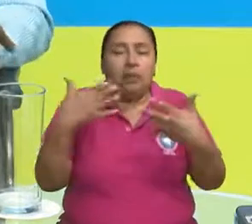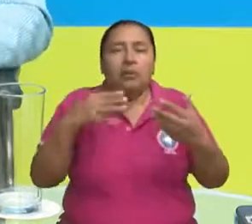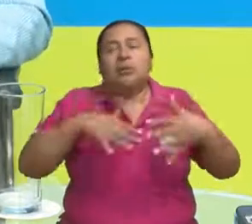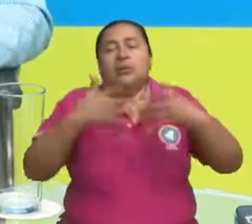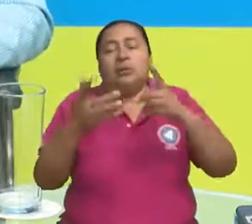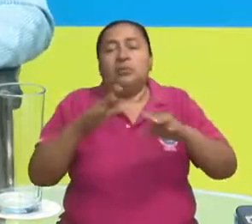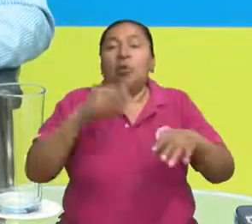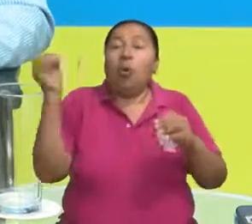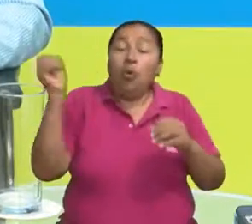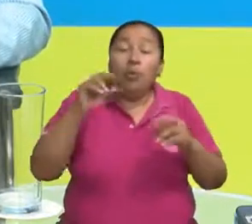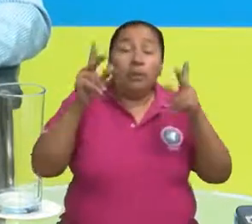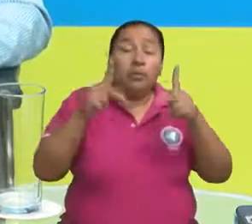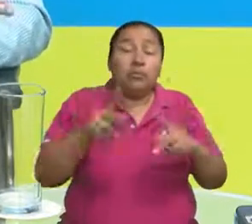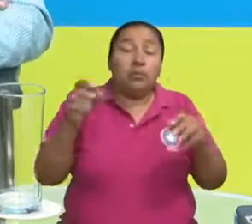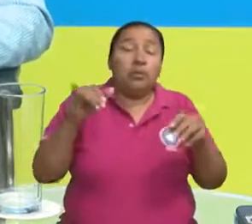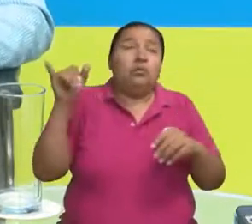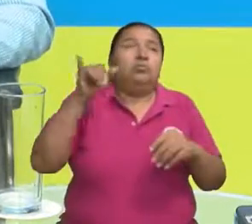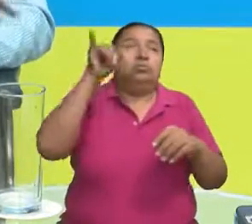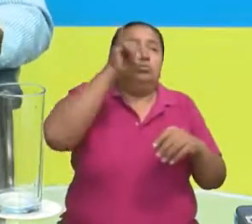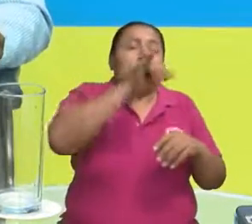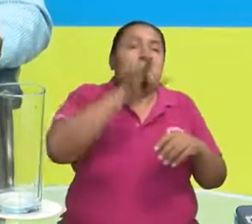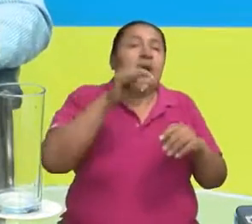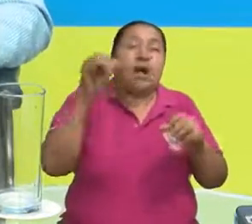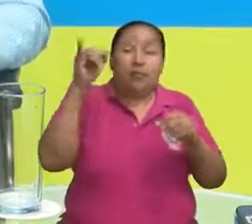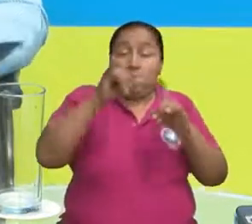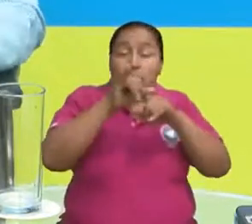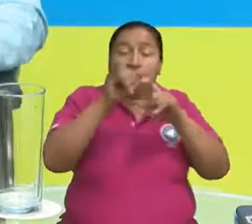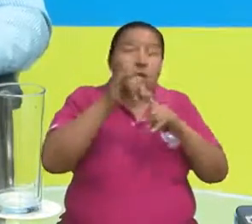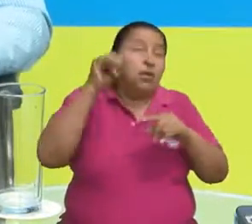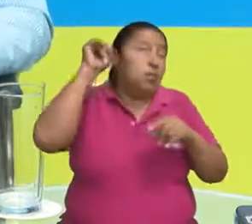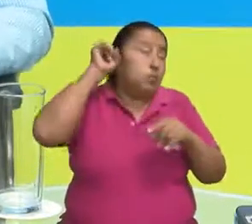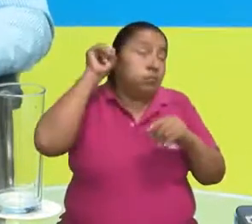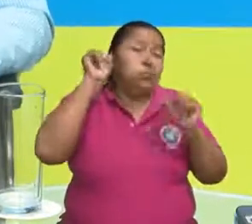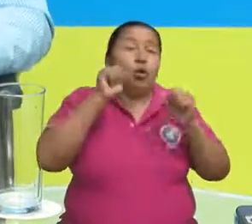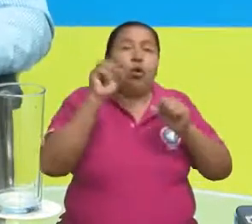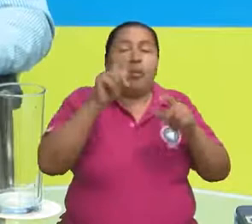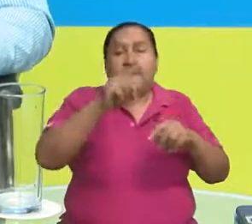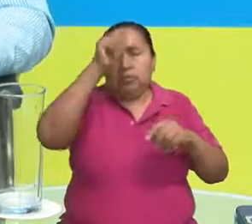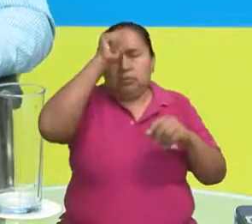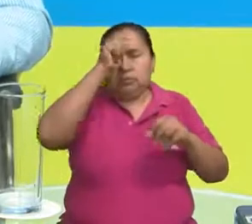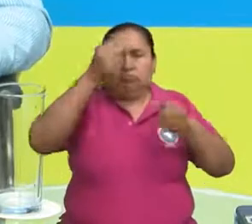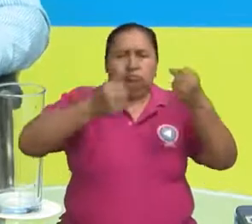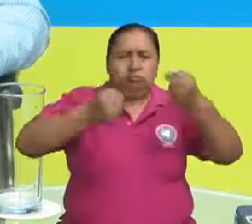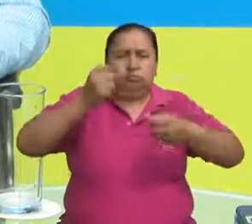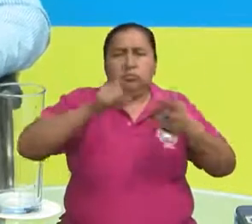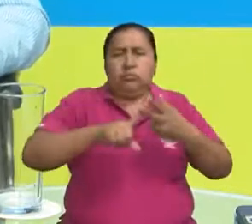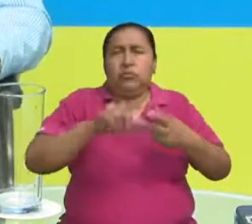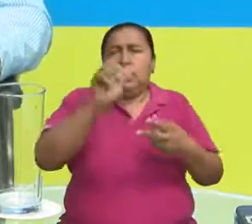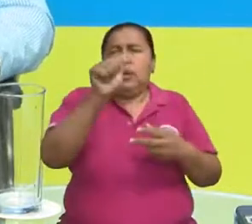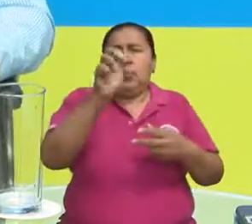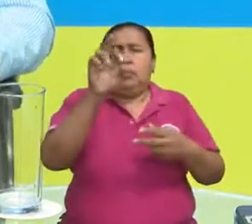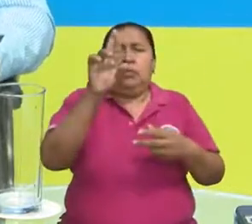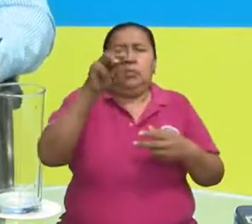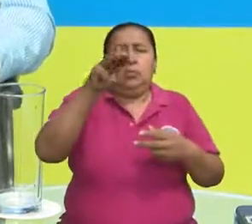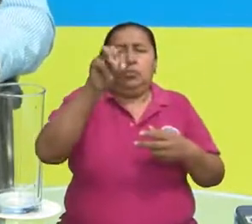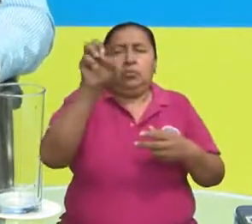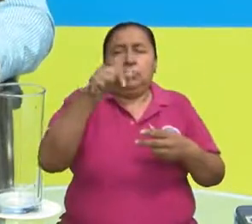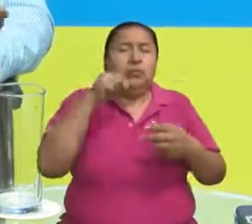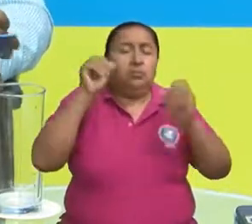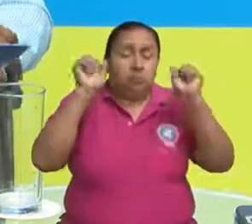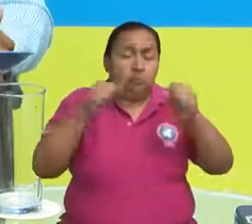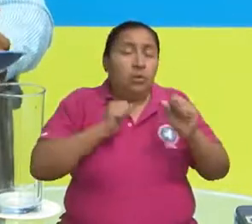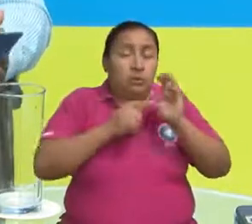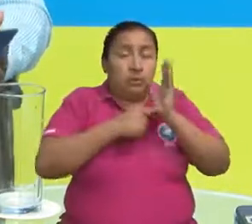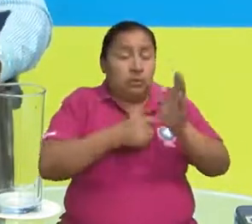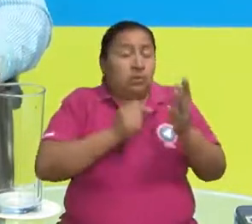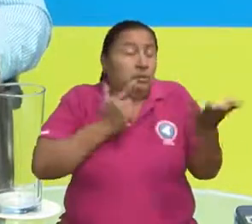que viajan mucho en el avión, por ejemplo, puede ser los pilotos, los aeromozos, las personas que viven viajando, pueden